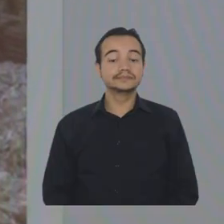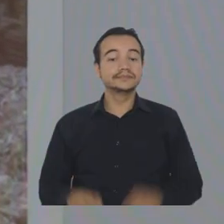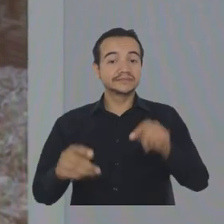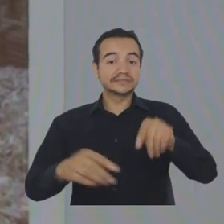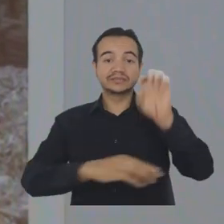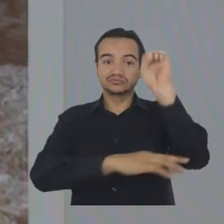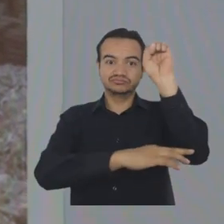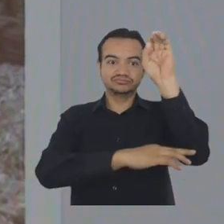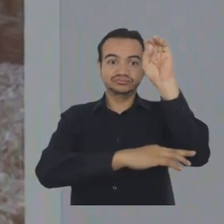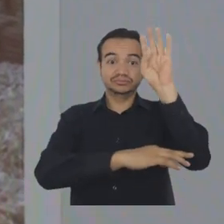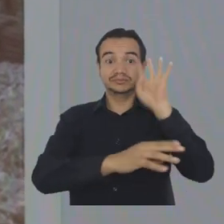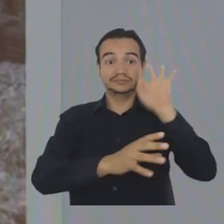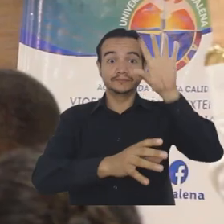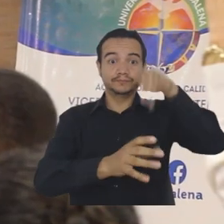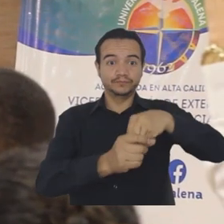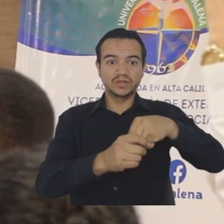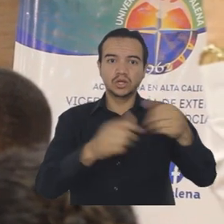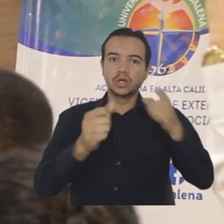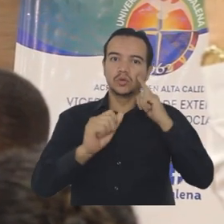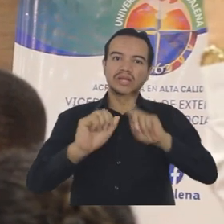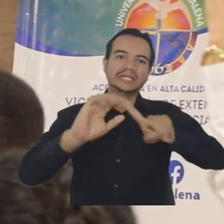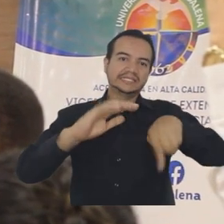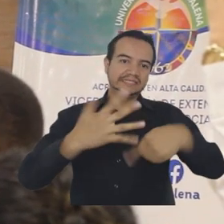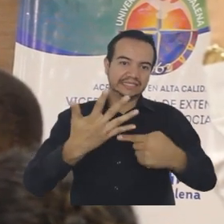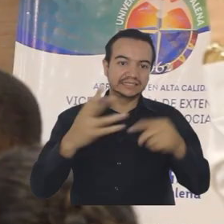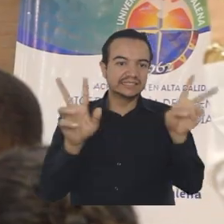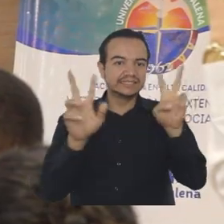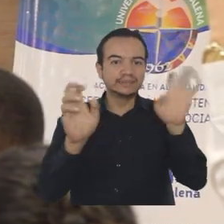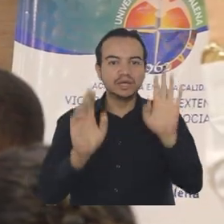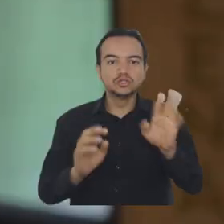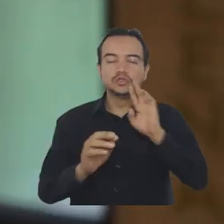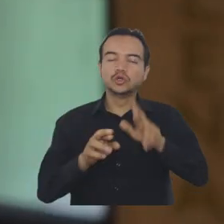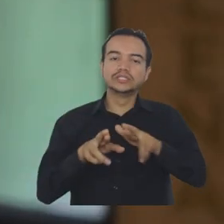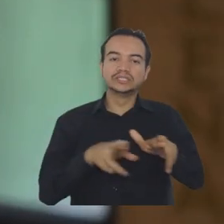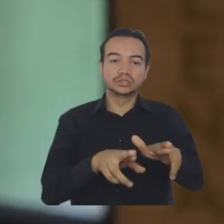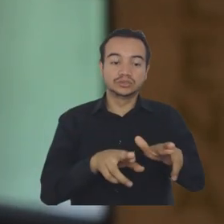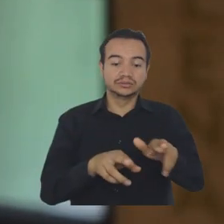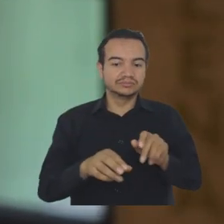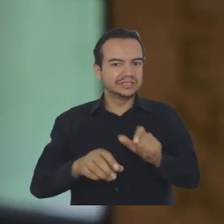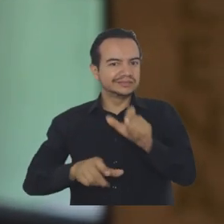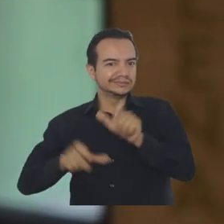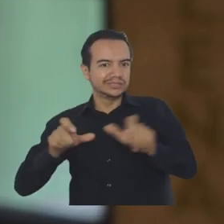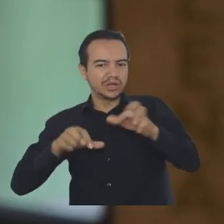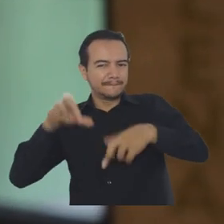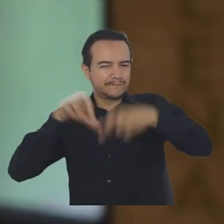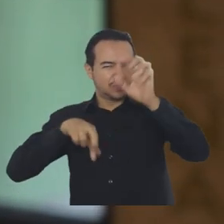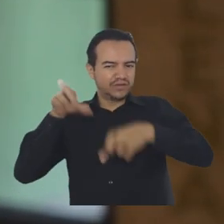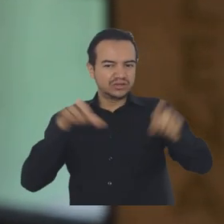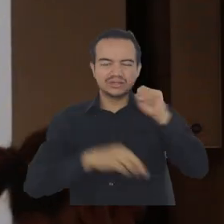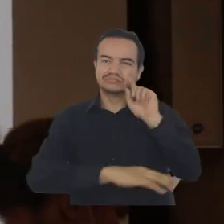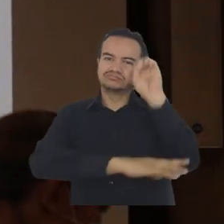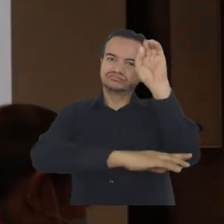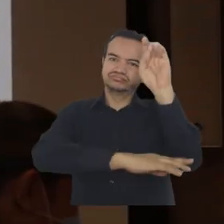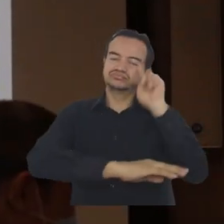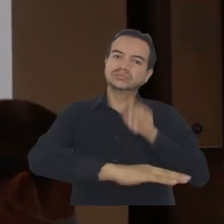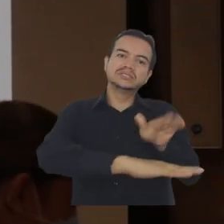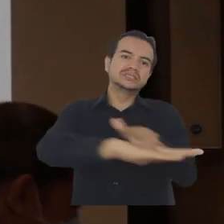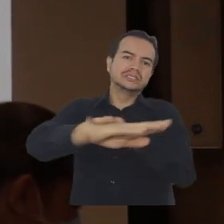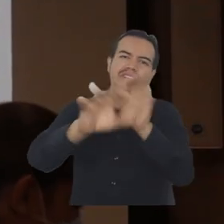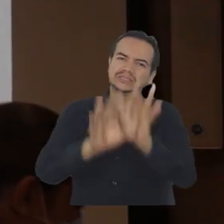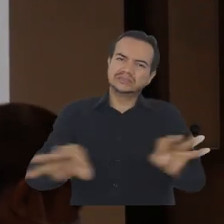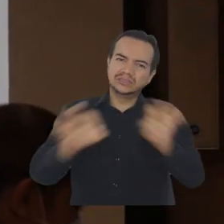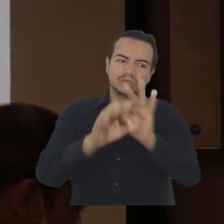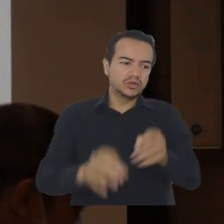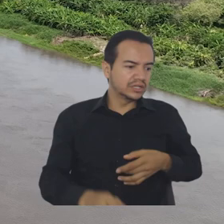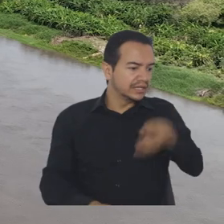En el evento desarrollado durante la sexta cátedra del río, profesionales del sector ambiental mencionaron la importancia de no botar